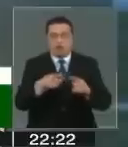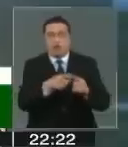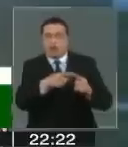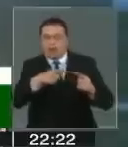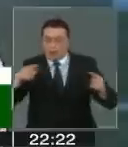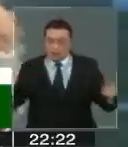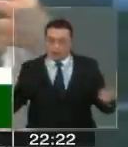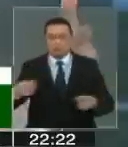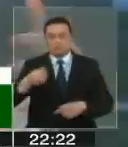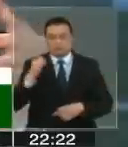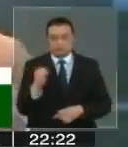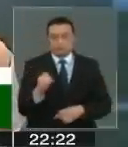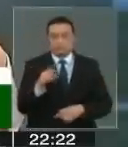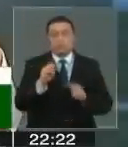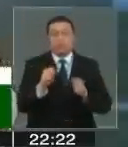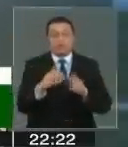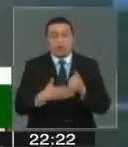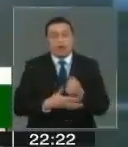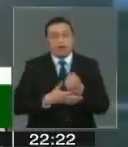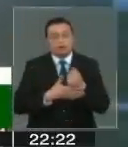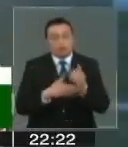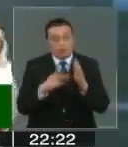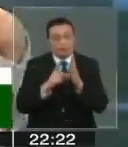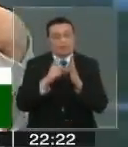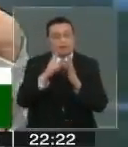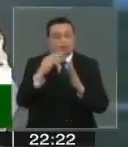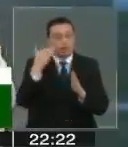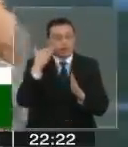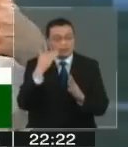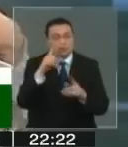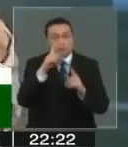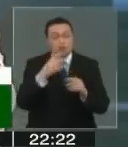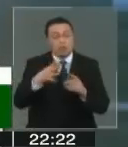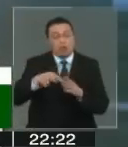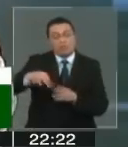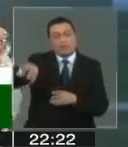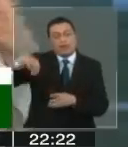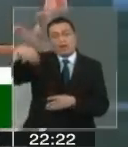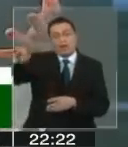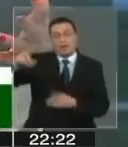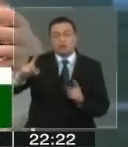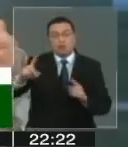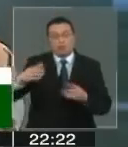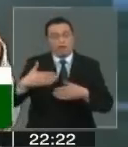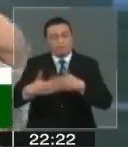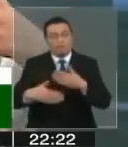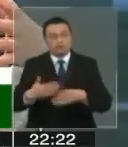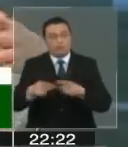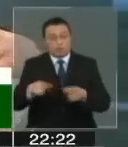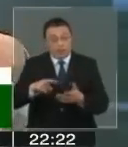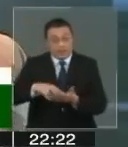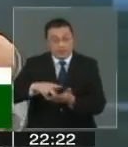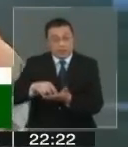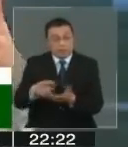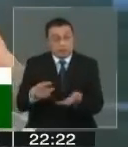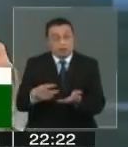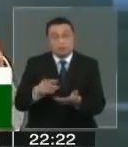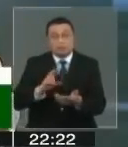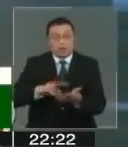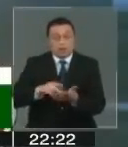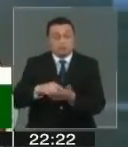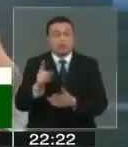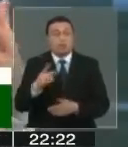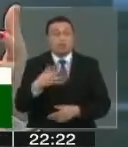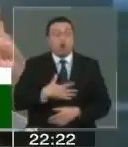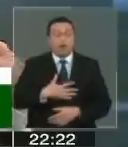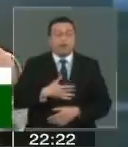que puedan favorecer el desarrollo del niño, pero no un desarrollo como aislado, sino que uno habla de un desarrollo funcional. O sea, si ese niño va a caminar, que no camine solo